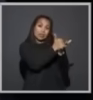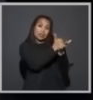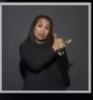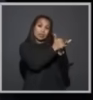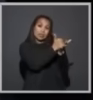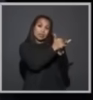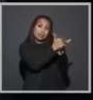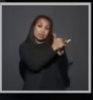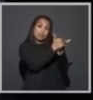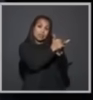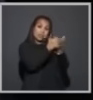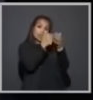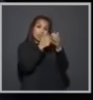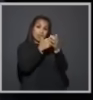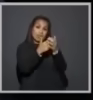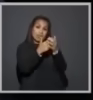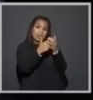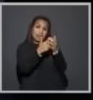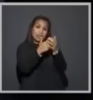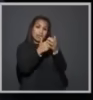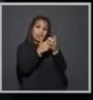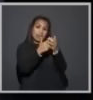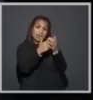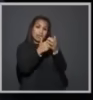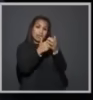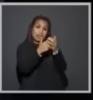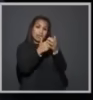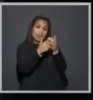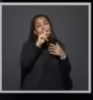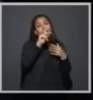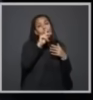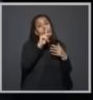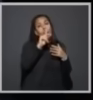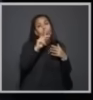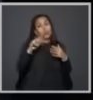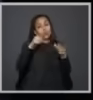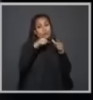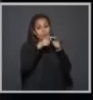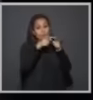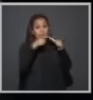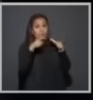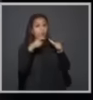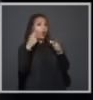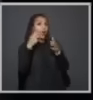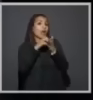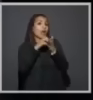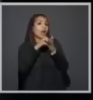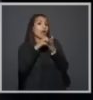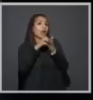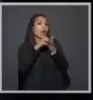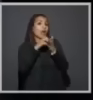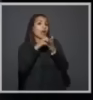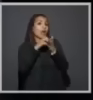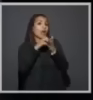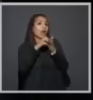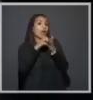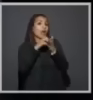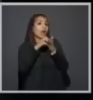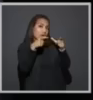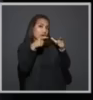ciudades del Bajío, o la región del Bajío, tienen tasas de